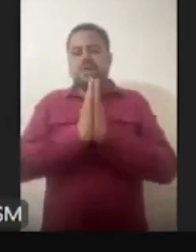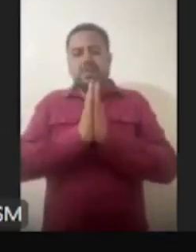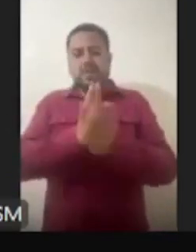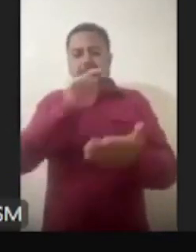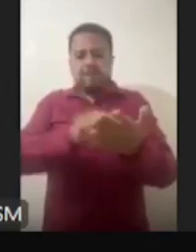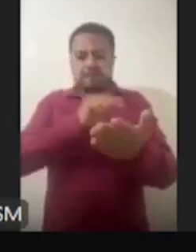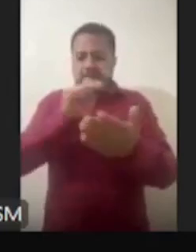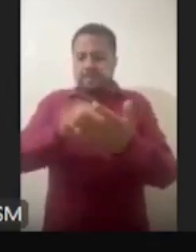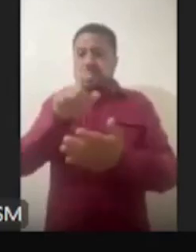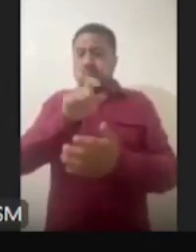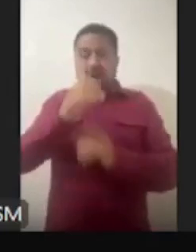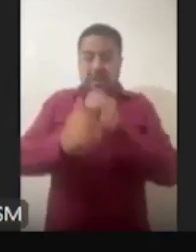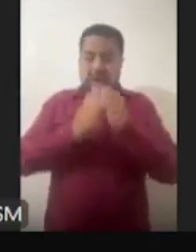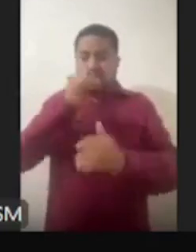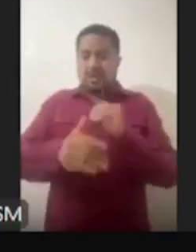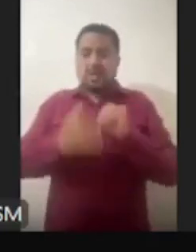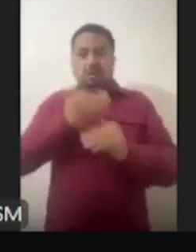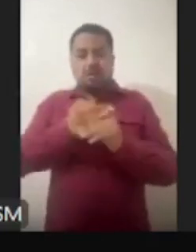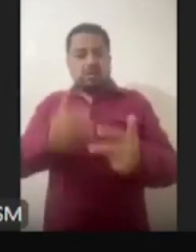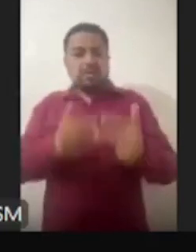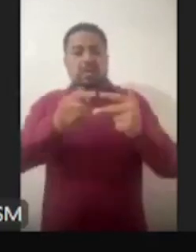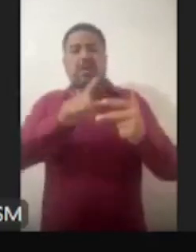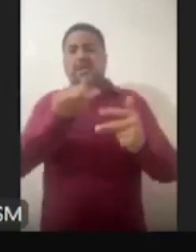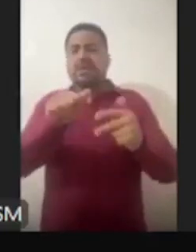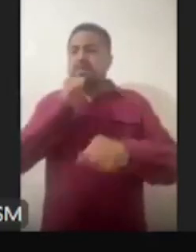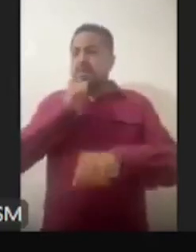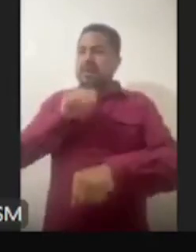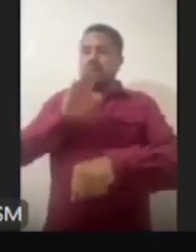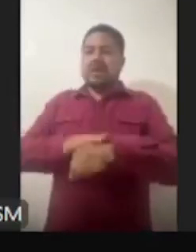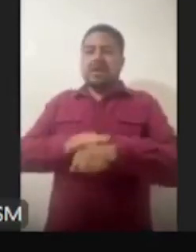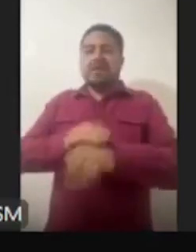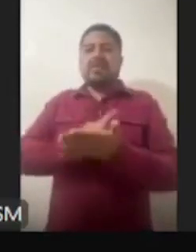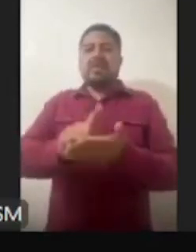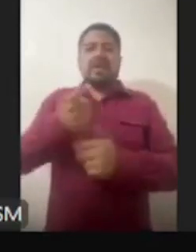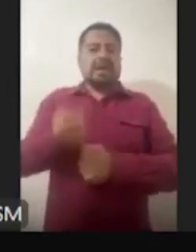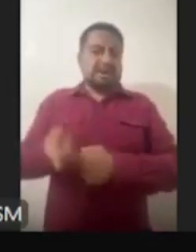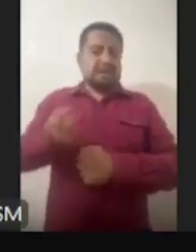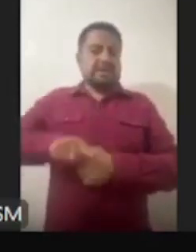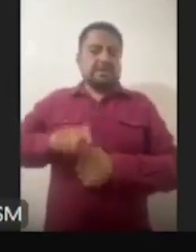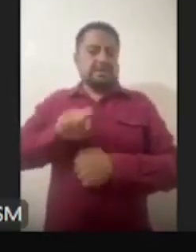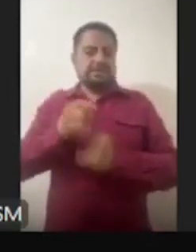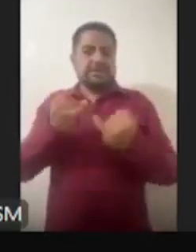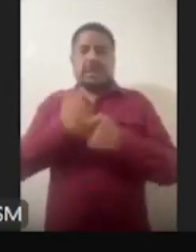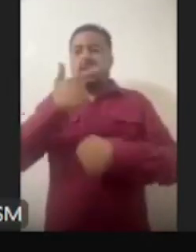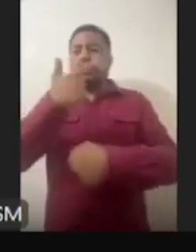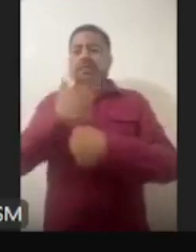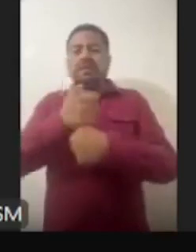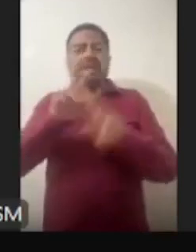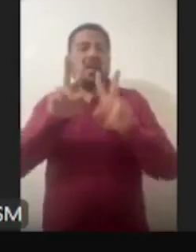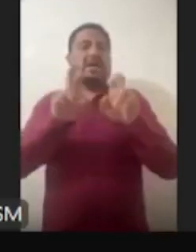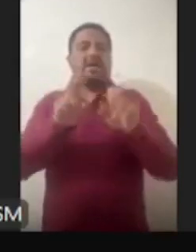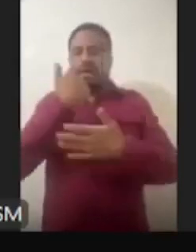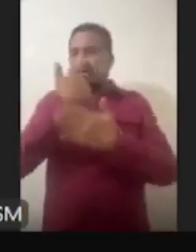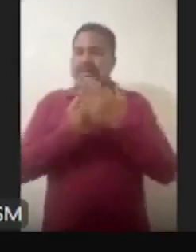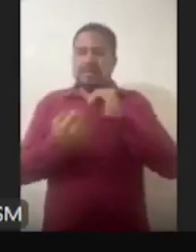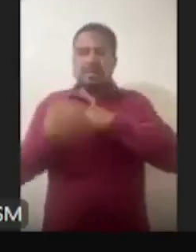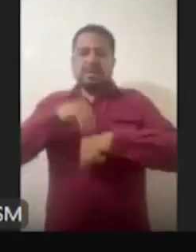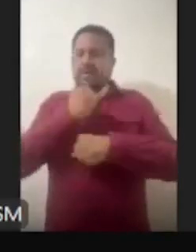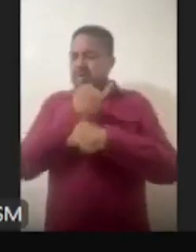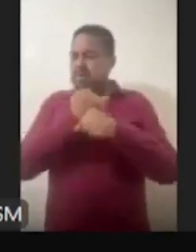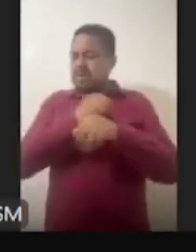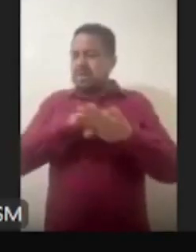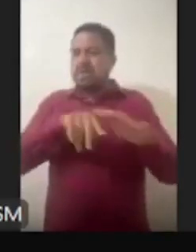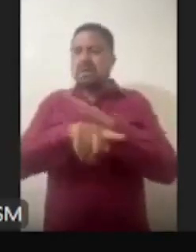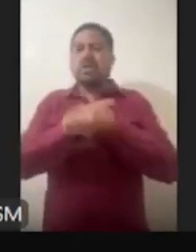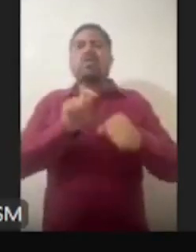esta sesión y en consecuencia notificarla como en derecho corresponda. El séptimo asunto listado para analizar y resolver corresponde